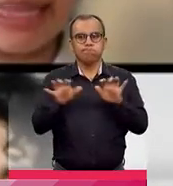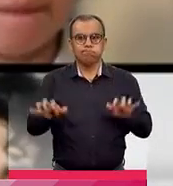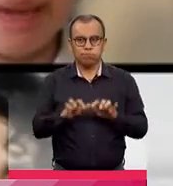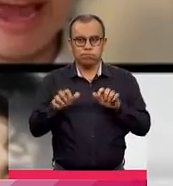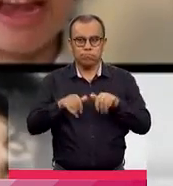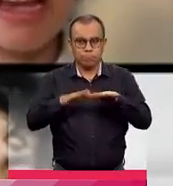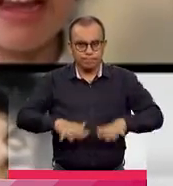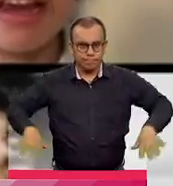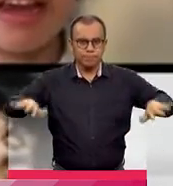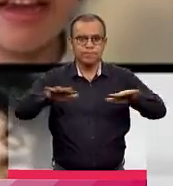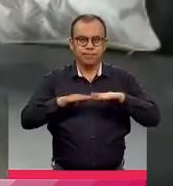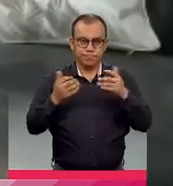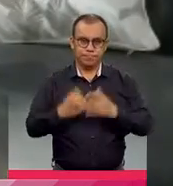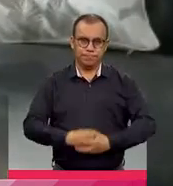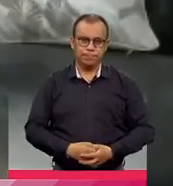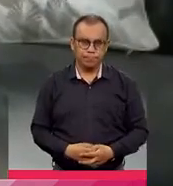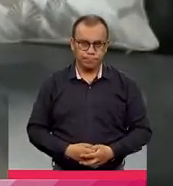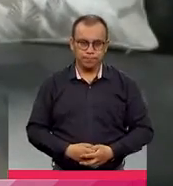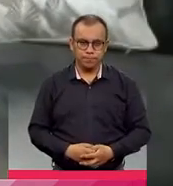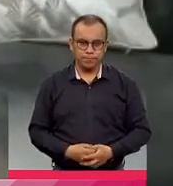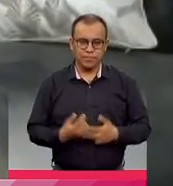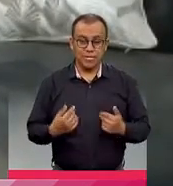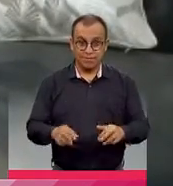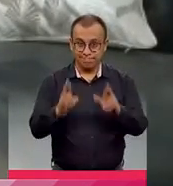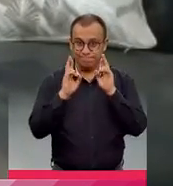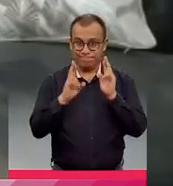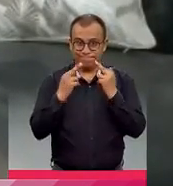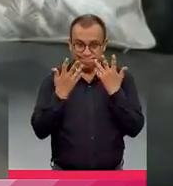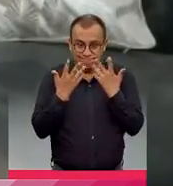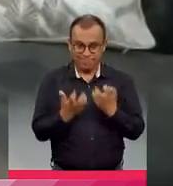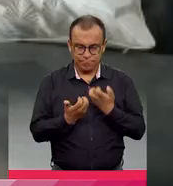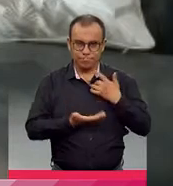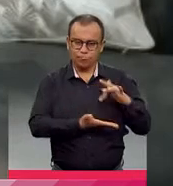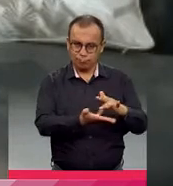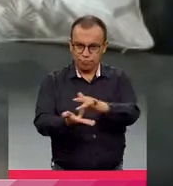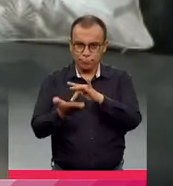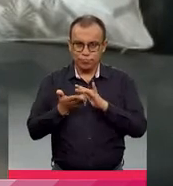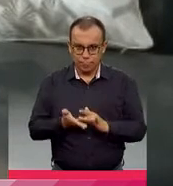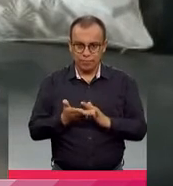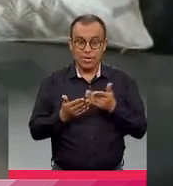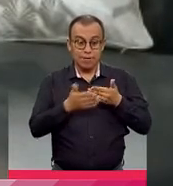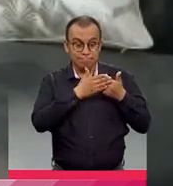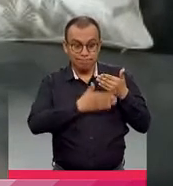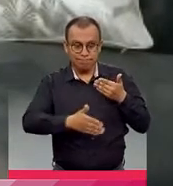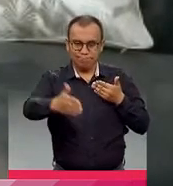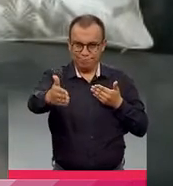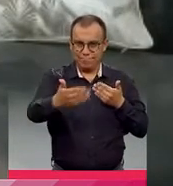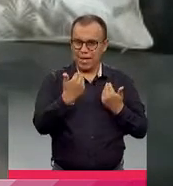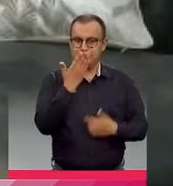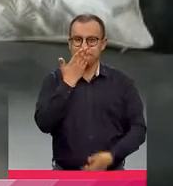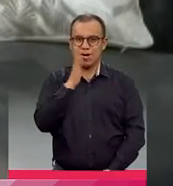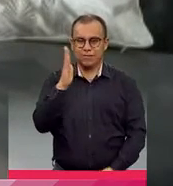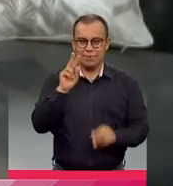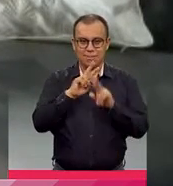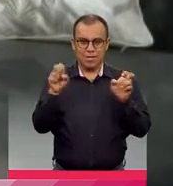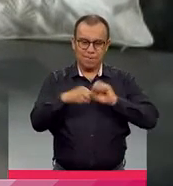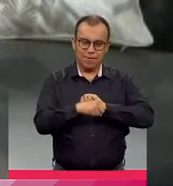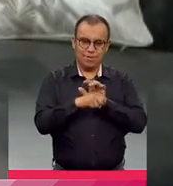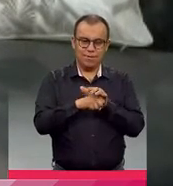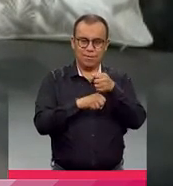en escenarios abiertos. Estamos muy ansiosos de esperar a hacer clases presenciales y que pasemos esta pandemia.